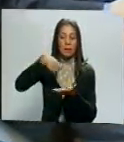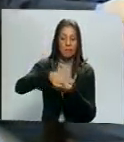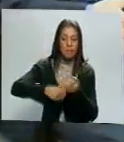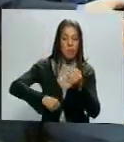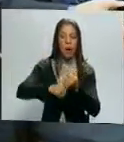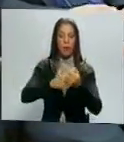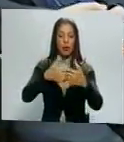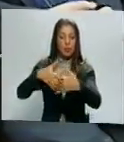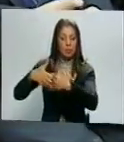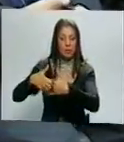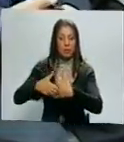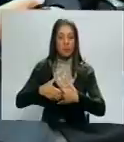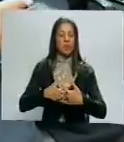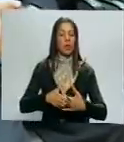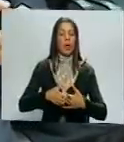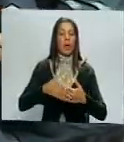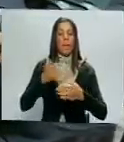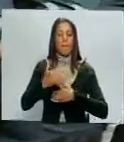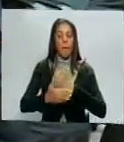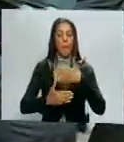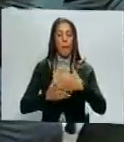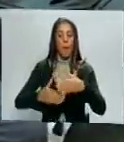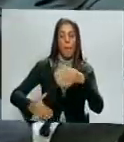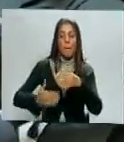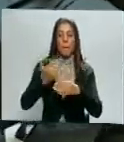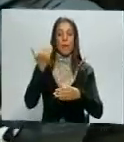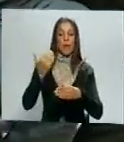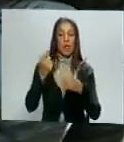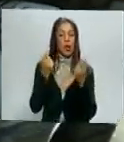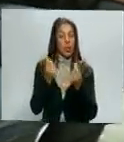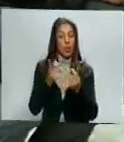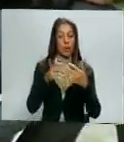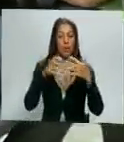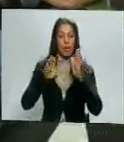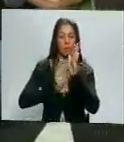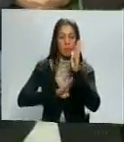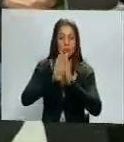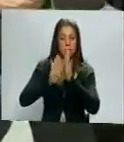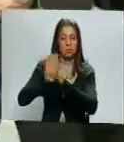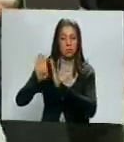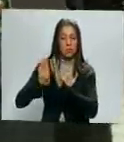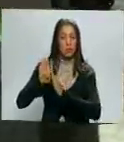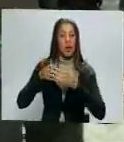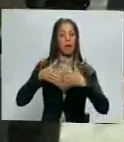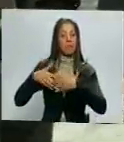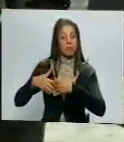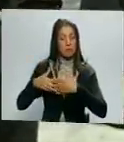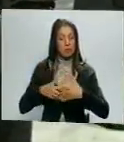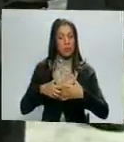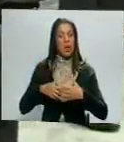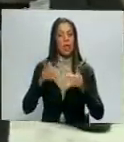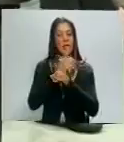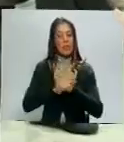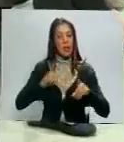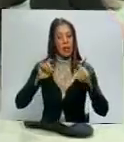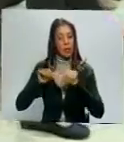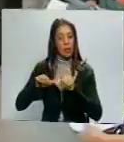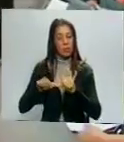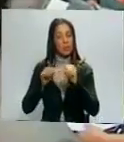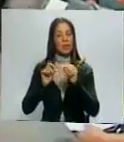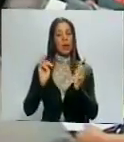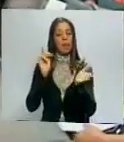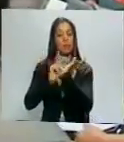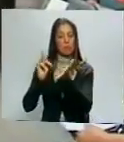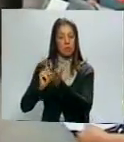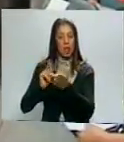la fundamental transición a un modelo económico productivo que dé asentamiento al modelo democrático y